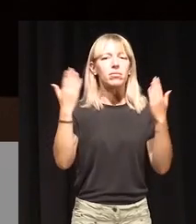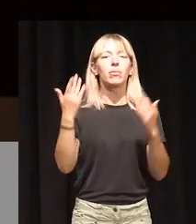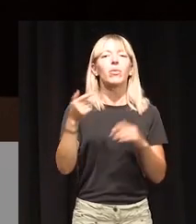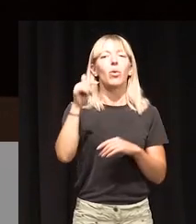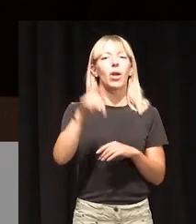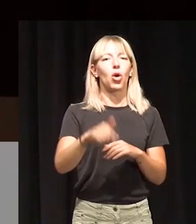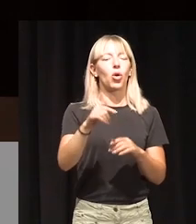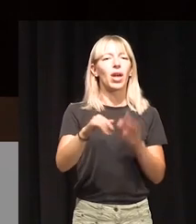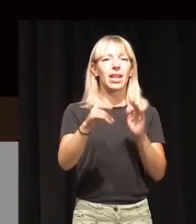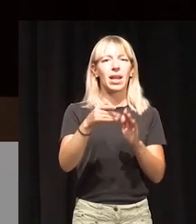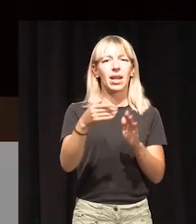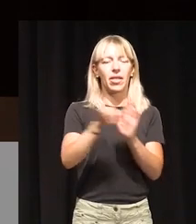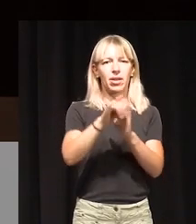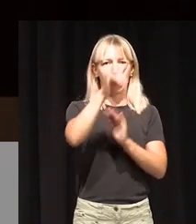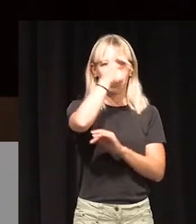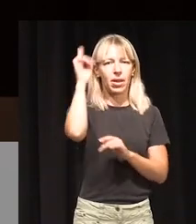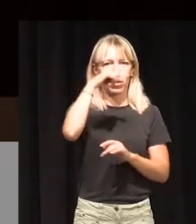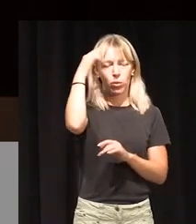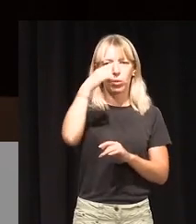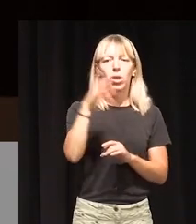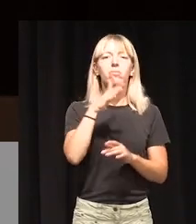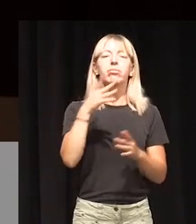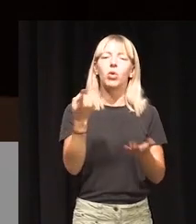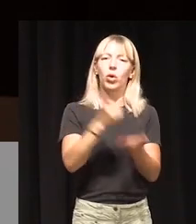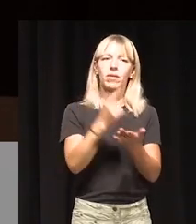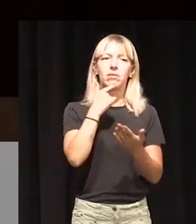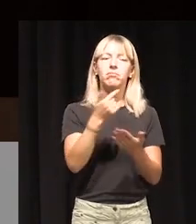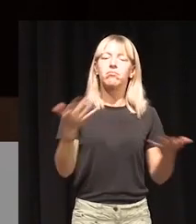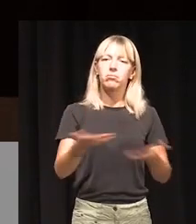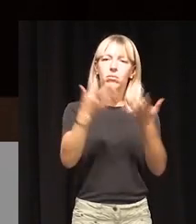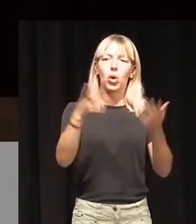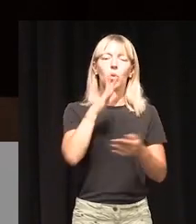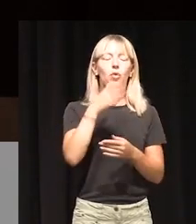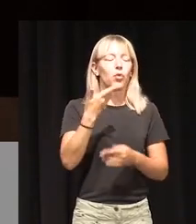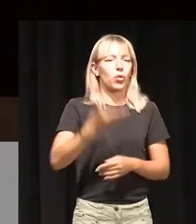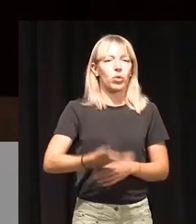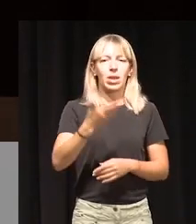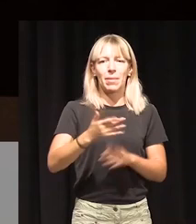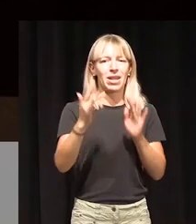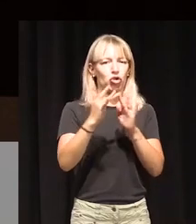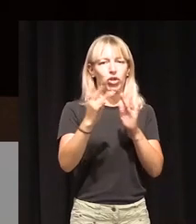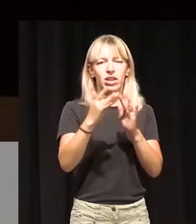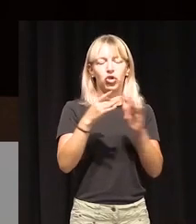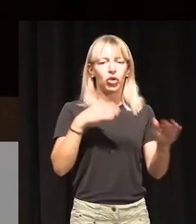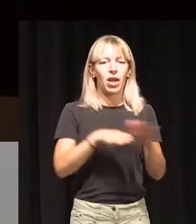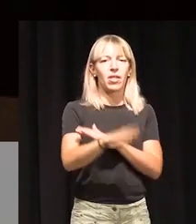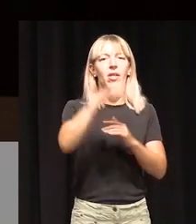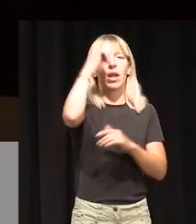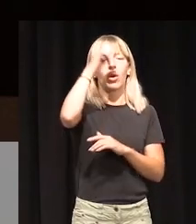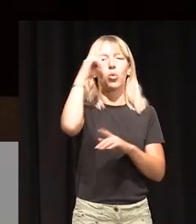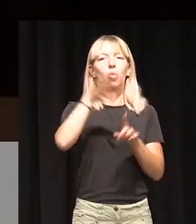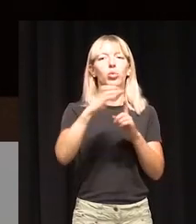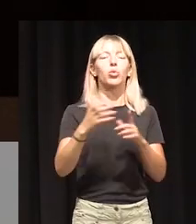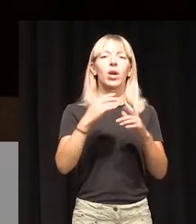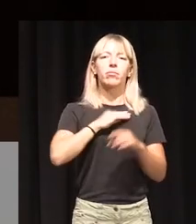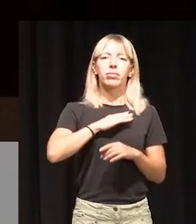representante hoy aquí de la cultura, os doy las gracias de nuevo por promover la conexión fundamental para facilitar el acceso a la cultura y aliviar